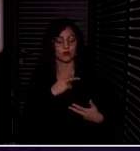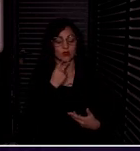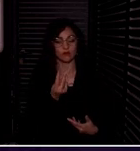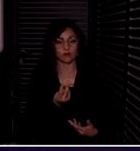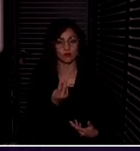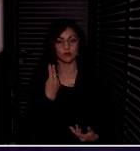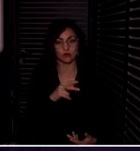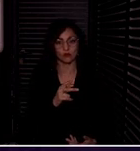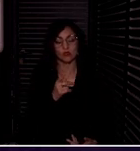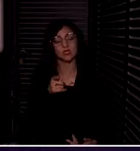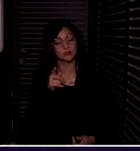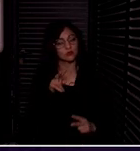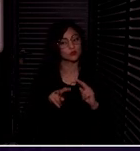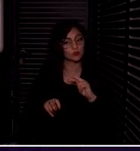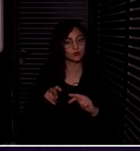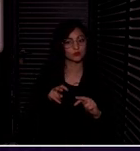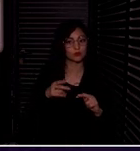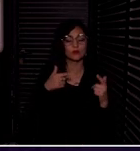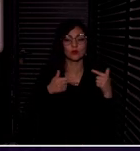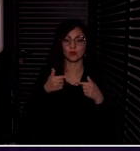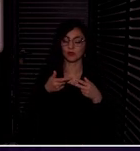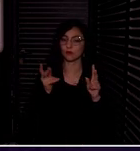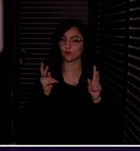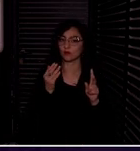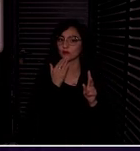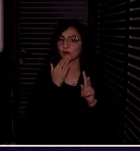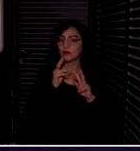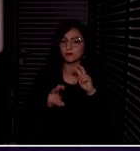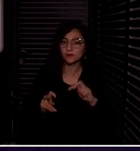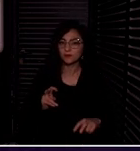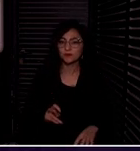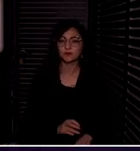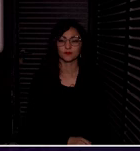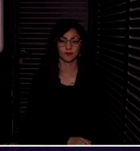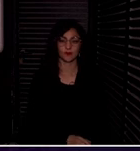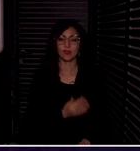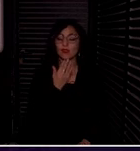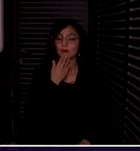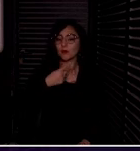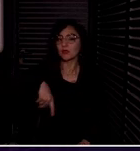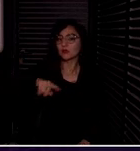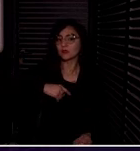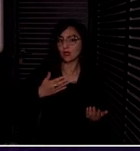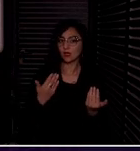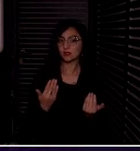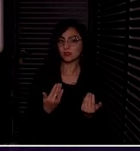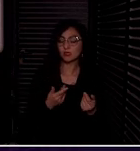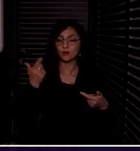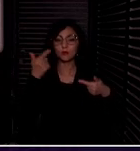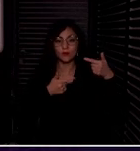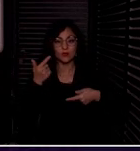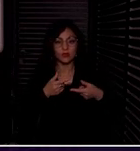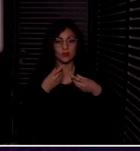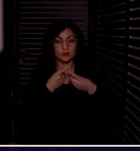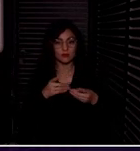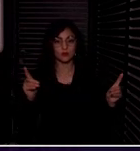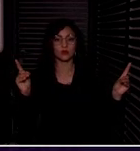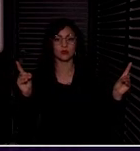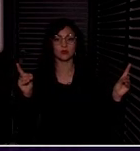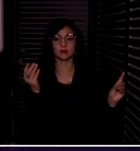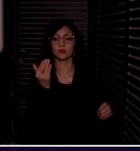que canalizarlo de algún modo en política pública. Y yo creo que es evidente que necesitamos políticas democráticas, que